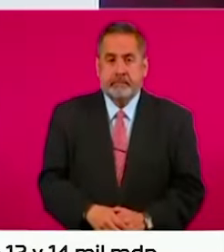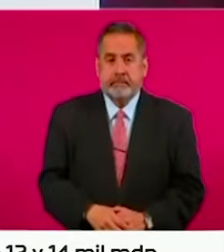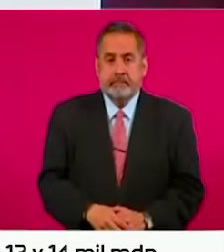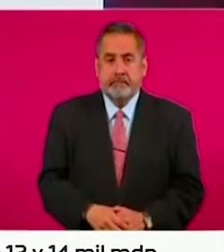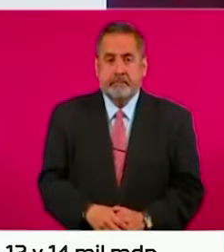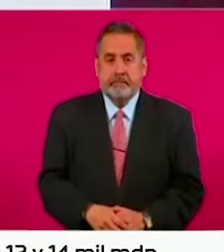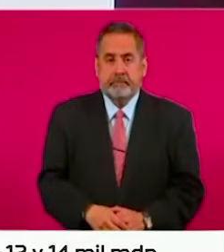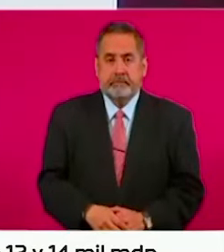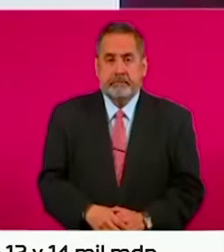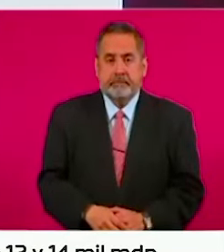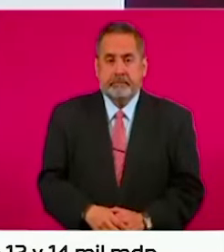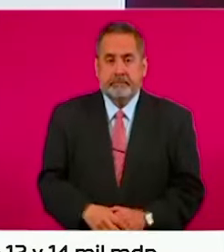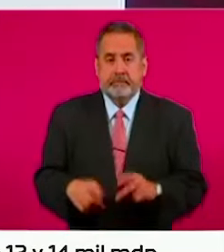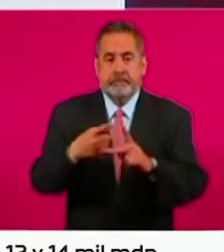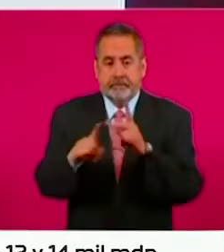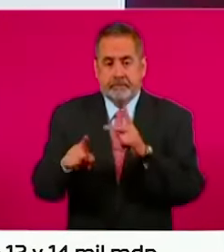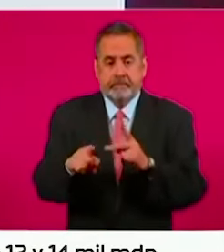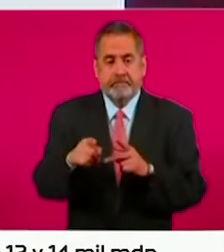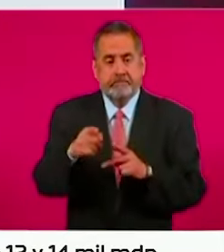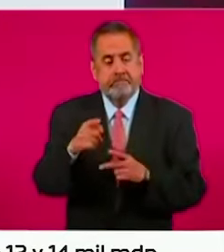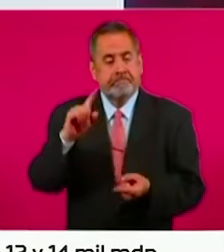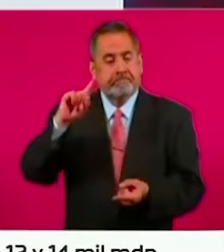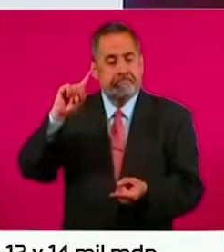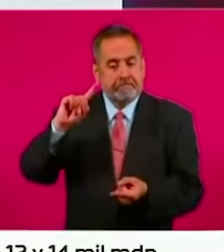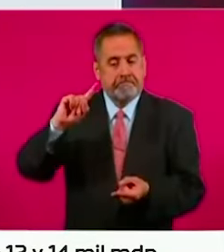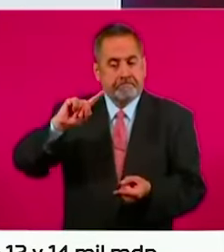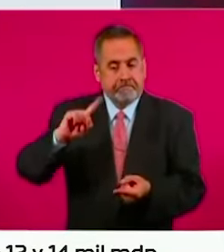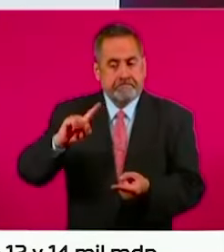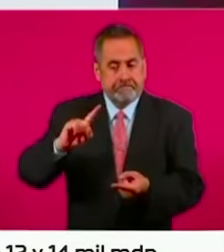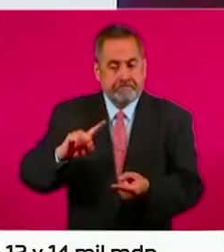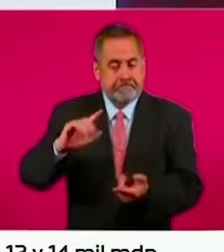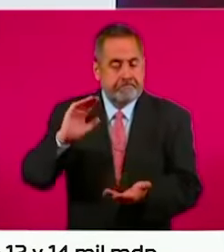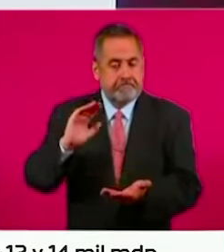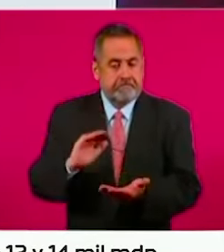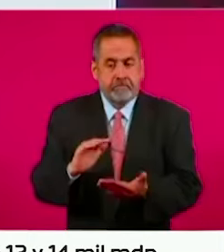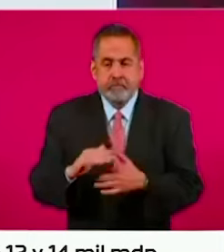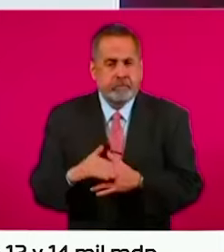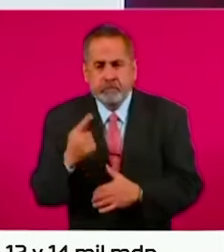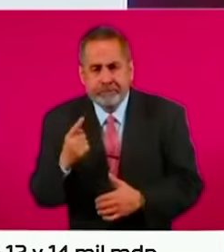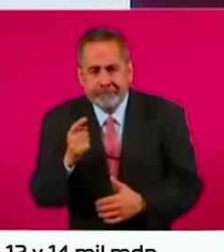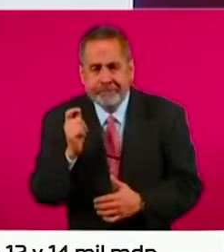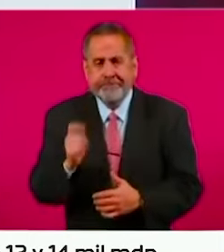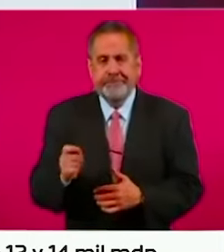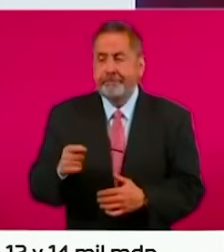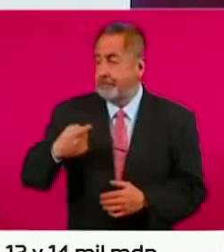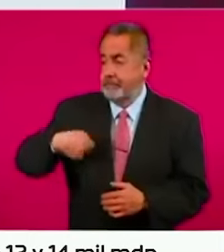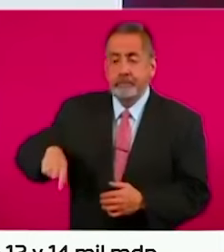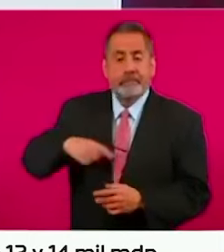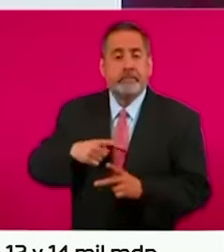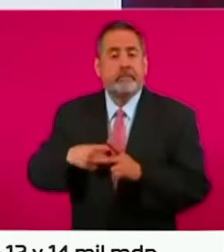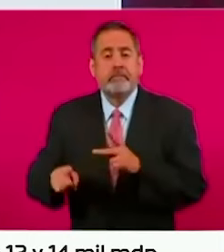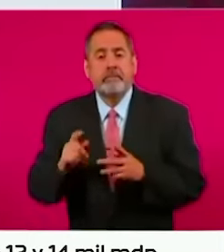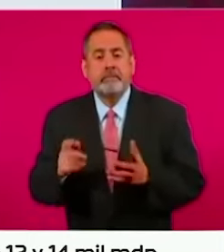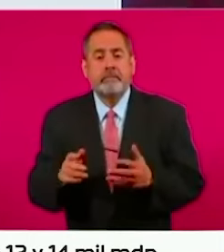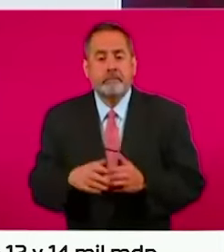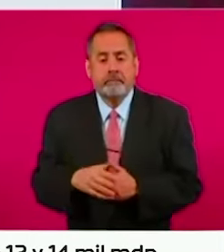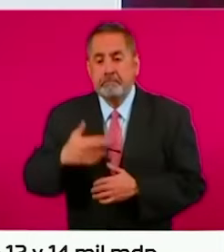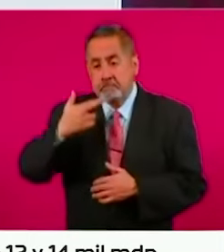18 empezamos a bajar Porque empezamos